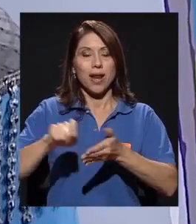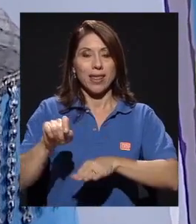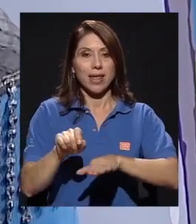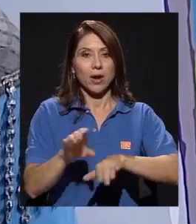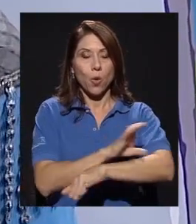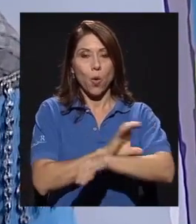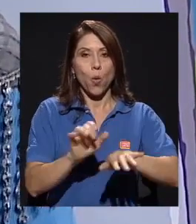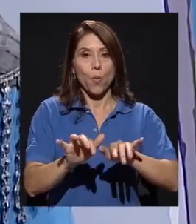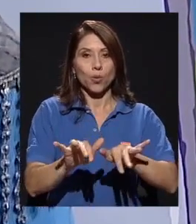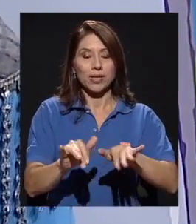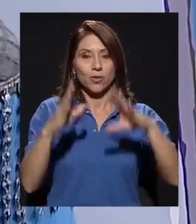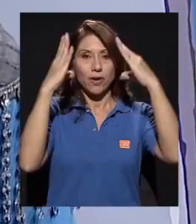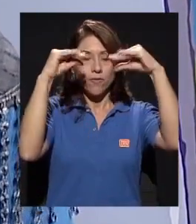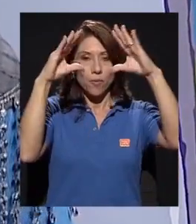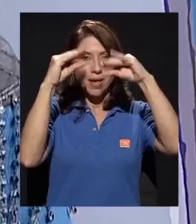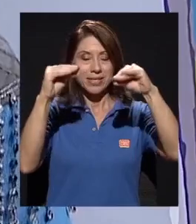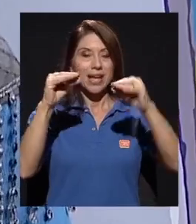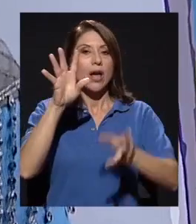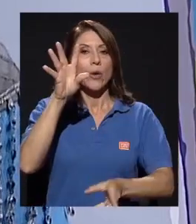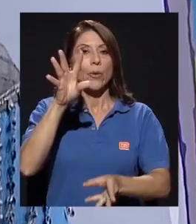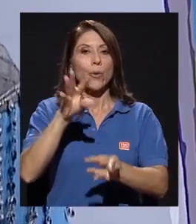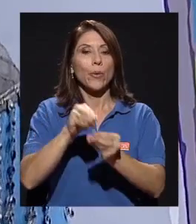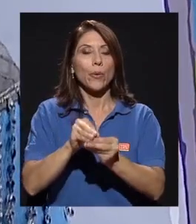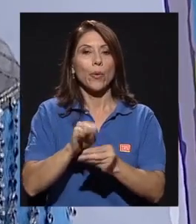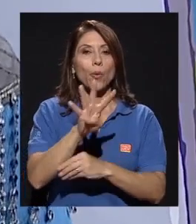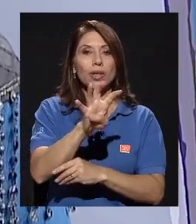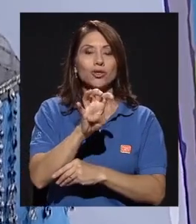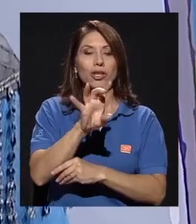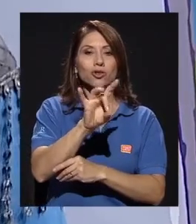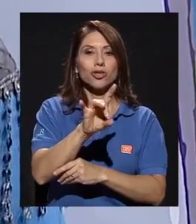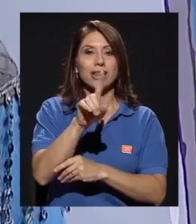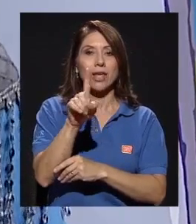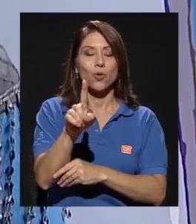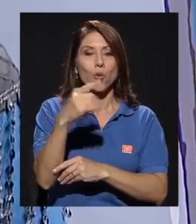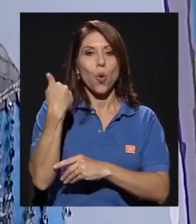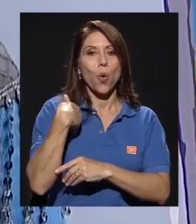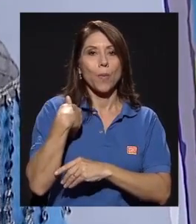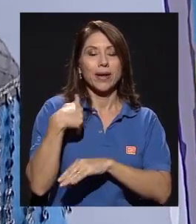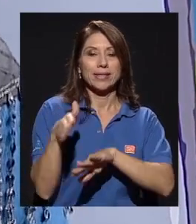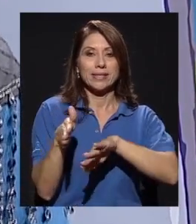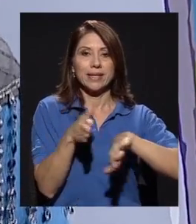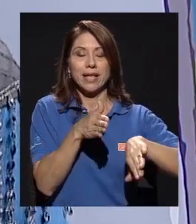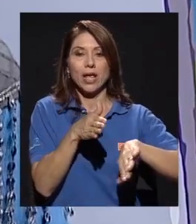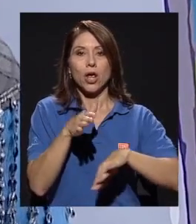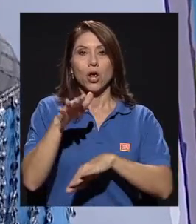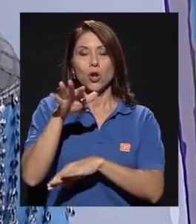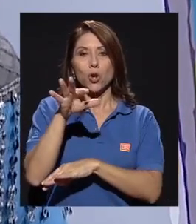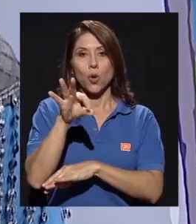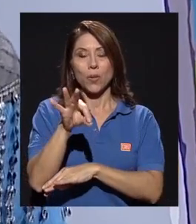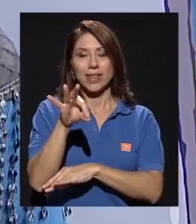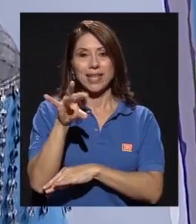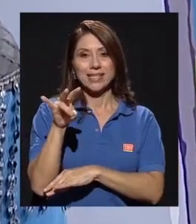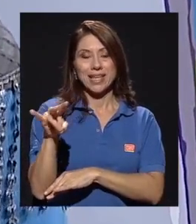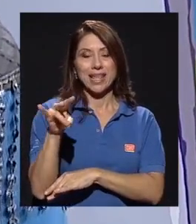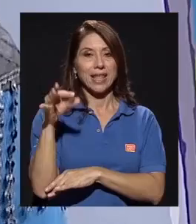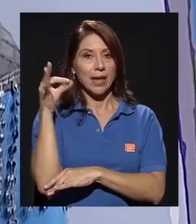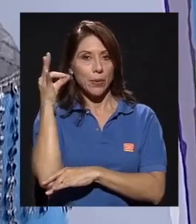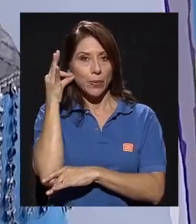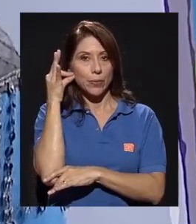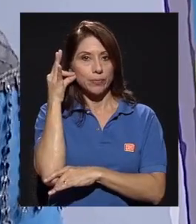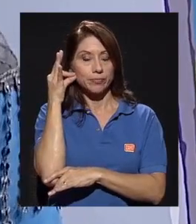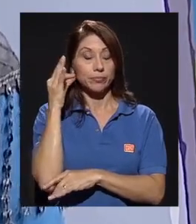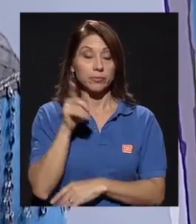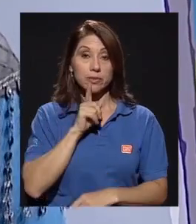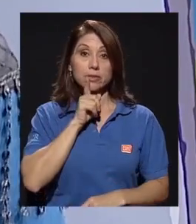eh es de 481 hombres frente a 97 estudiantes mujeres eh